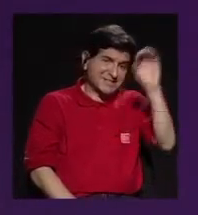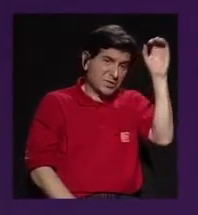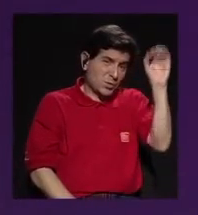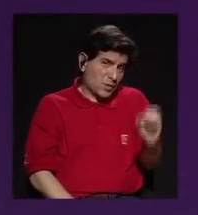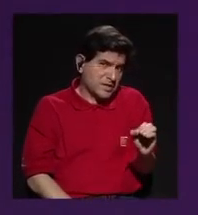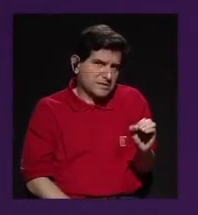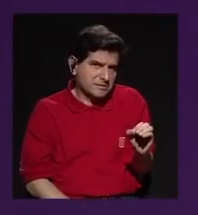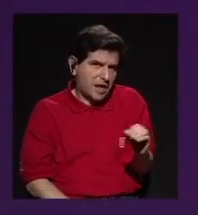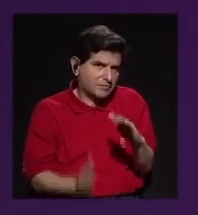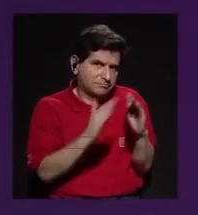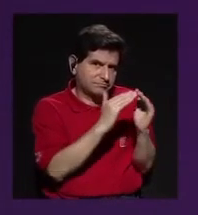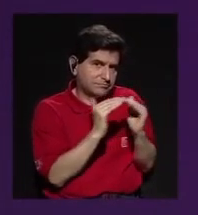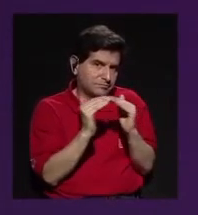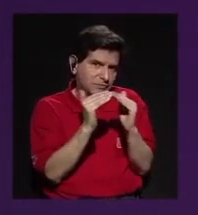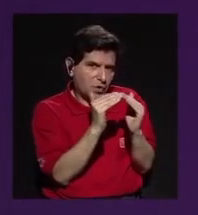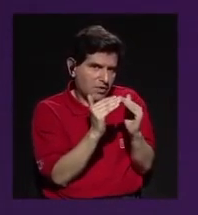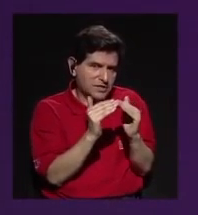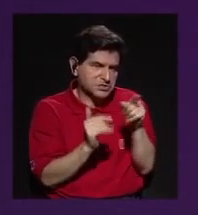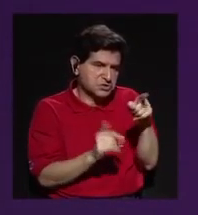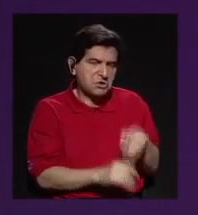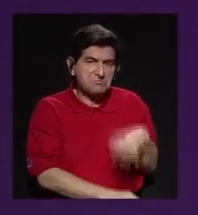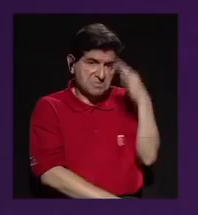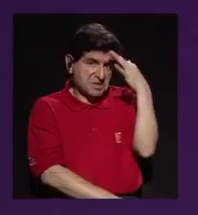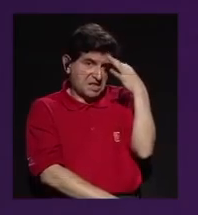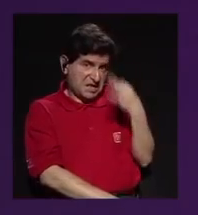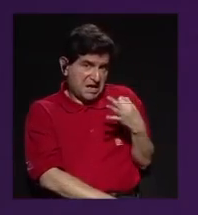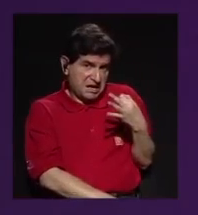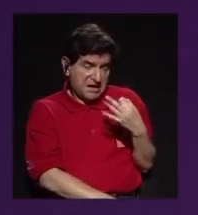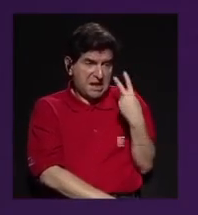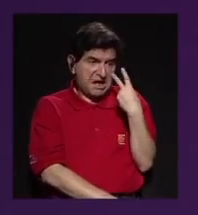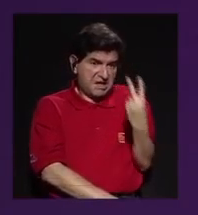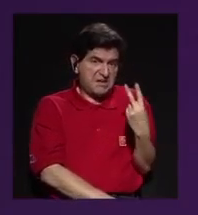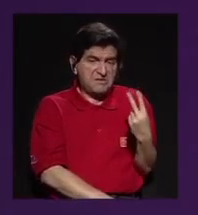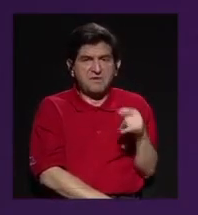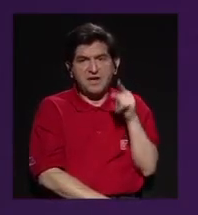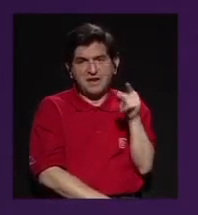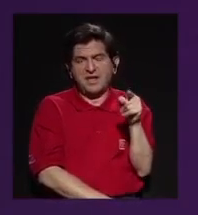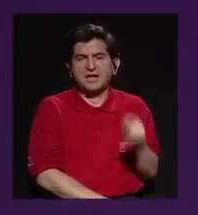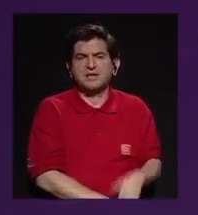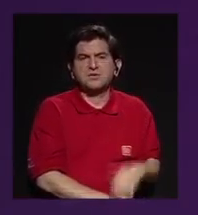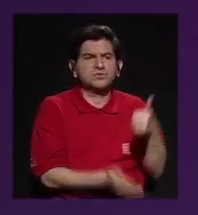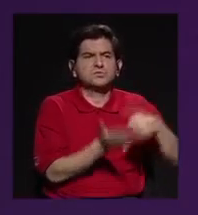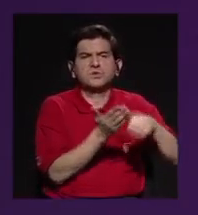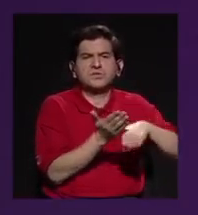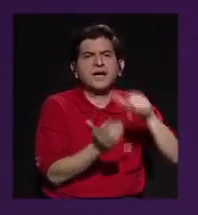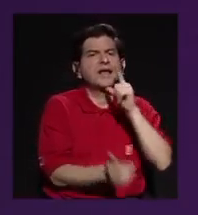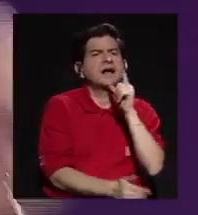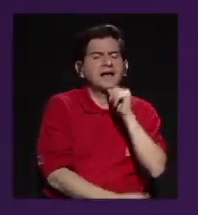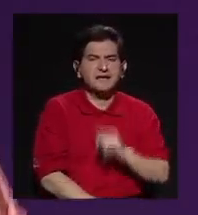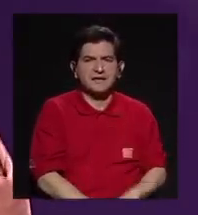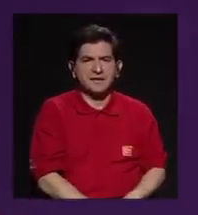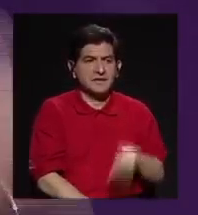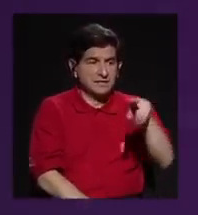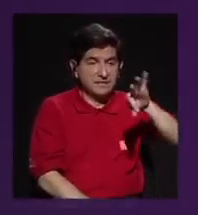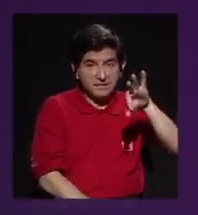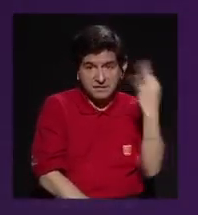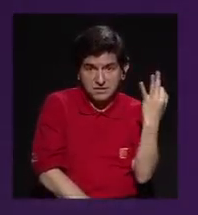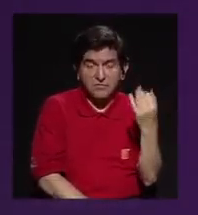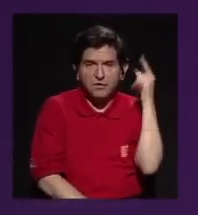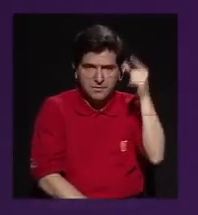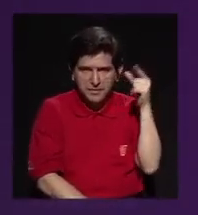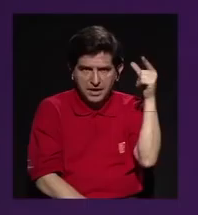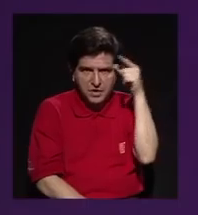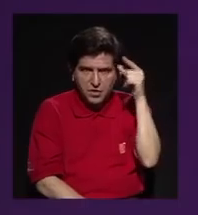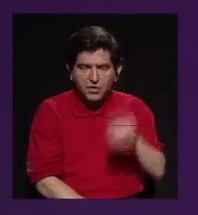50% de la población por convencer y por ver hacia dónde va a votar. En ese sentido,